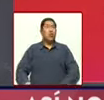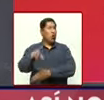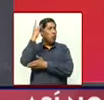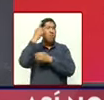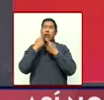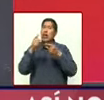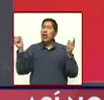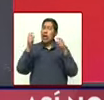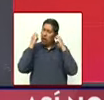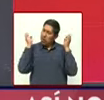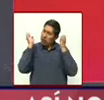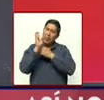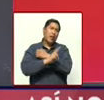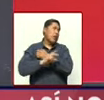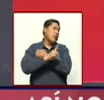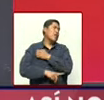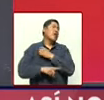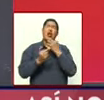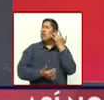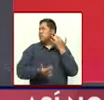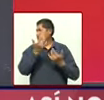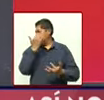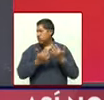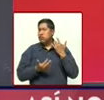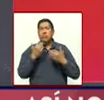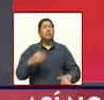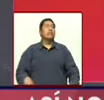Bolivia declara emergencia nacional por incendios forestales.